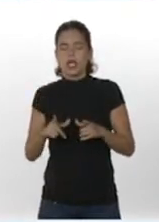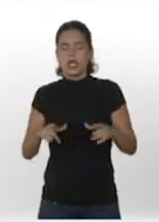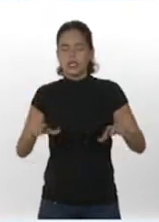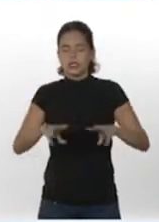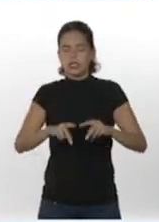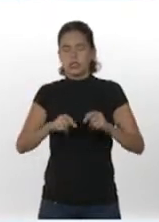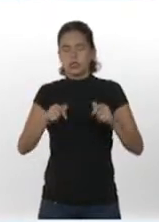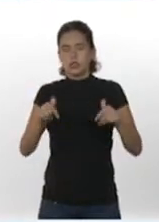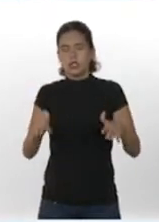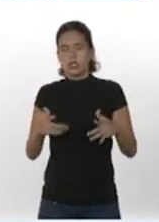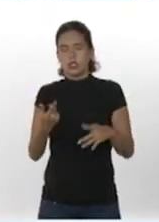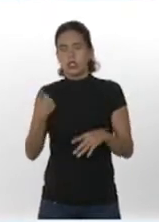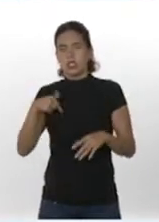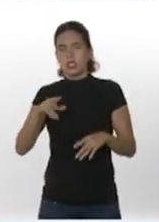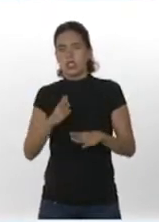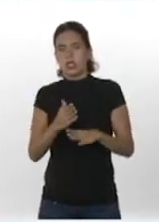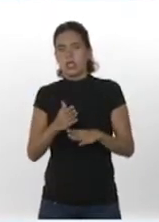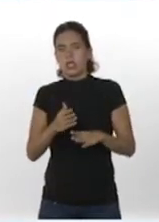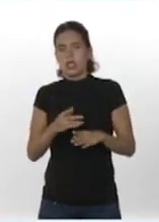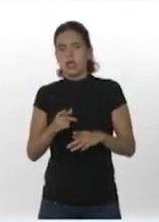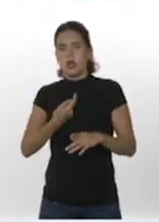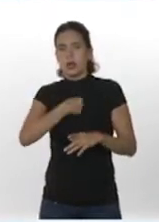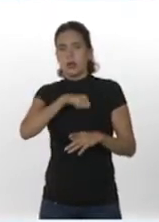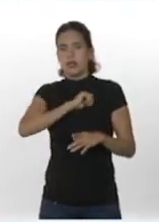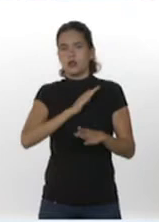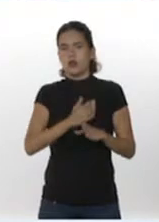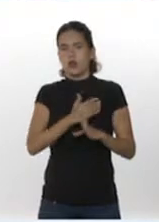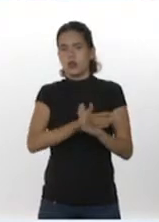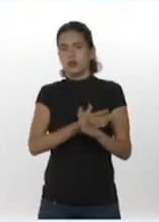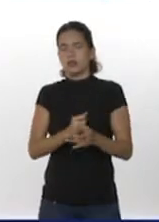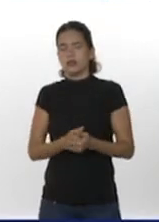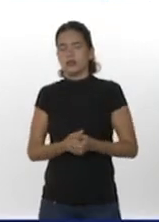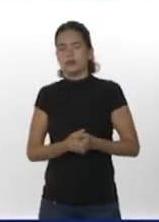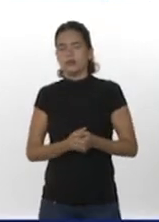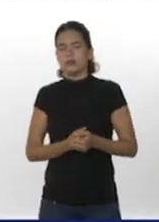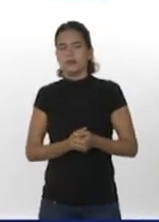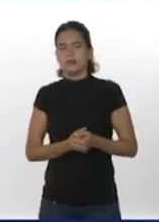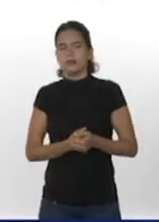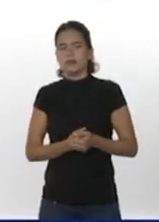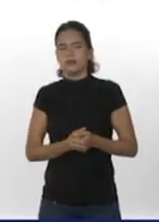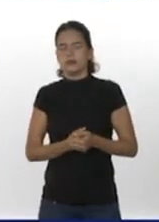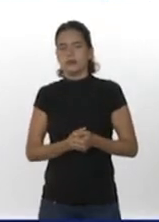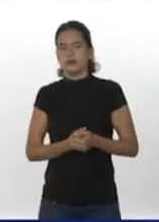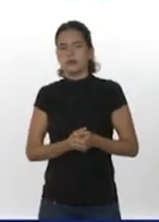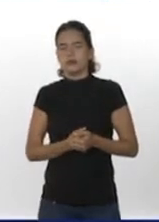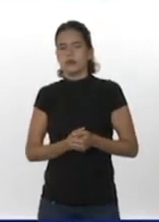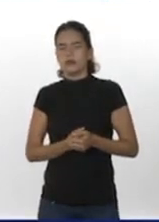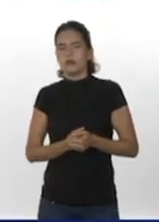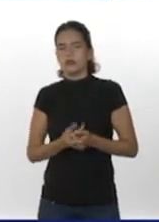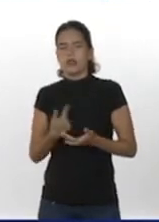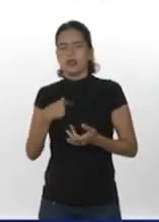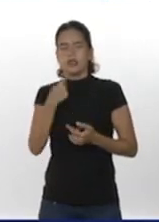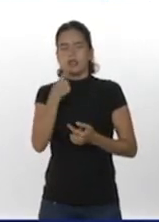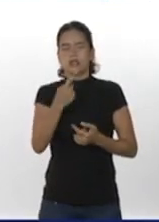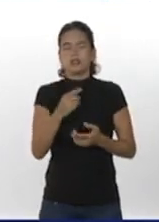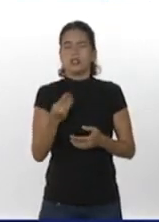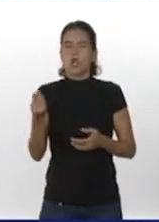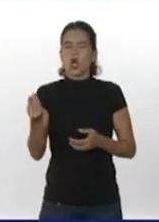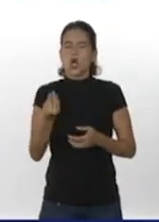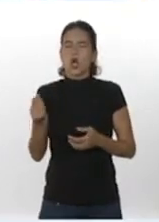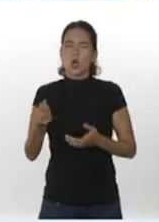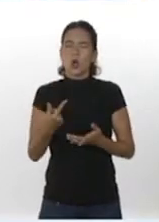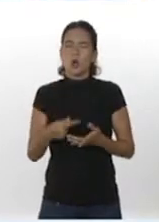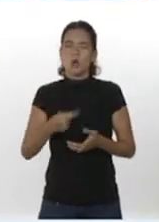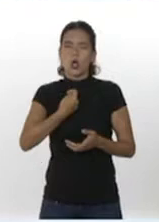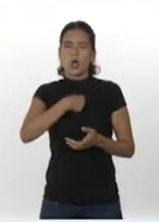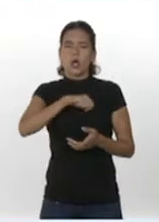tenía las colonias, cuáles eran las colonias españolas y portuguesas en nuestra América, es decir, cómo los